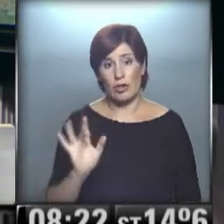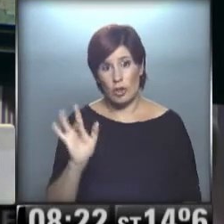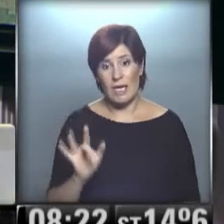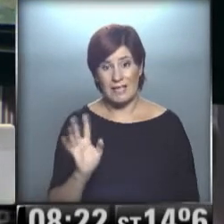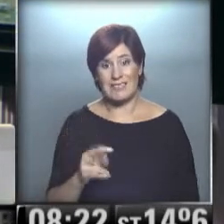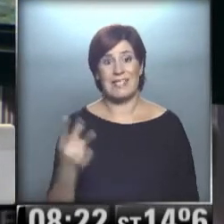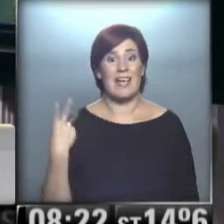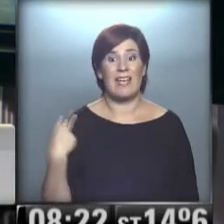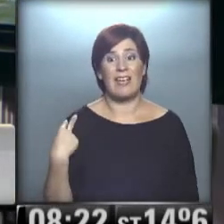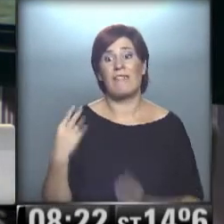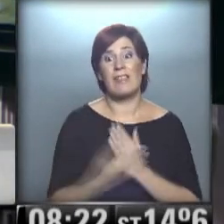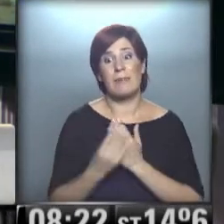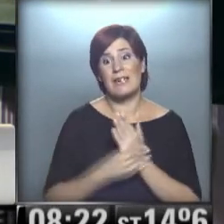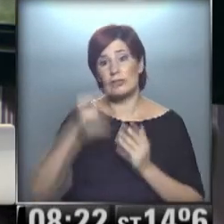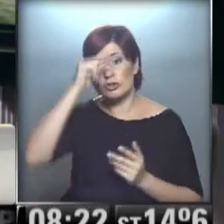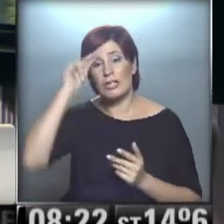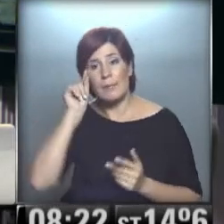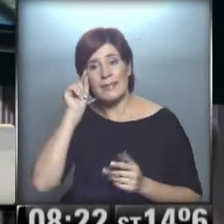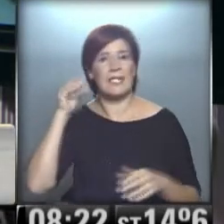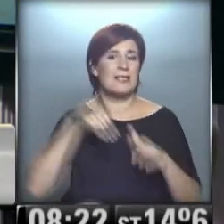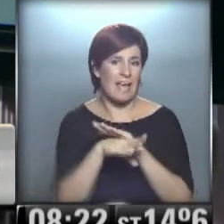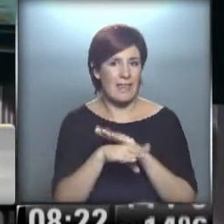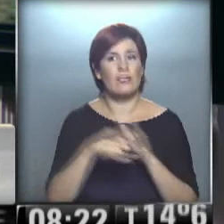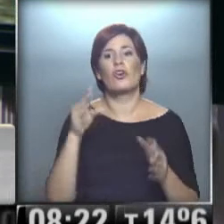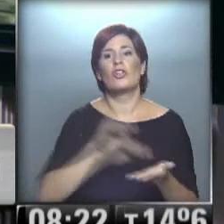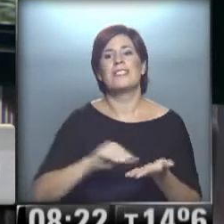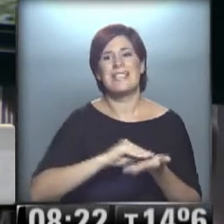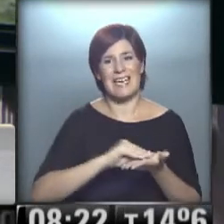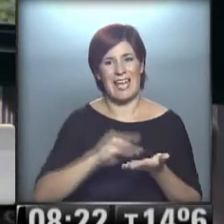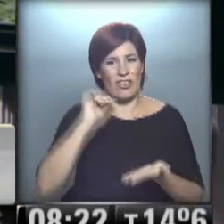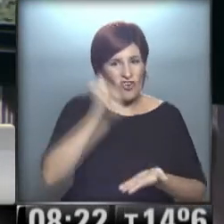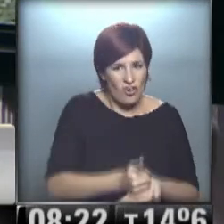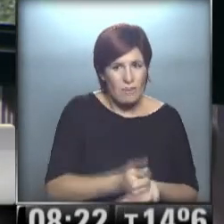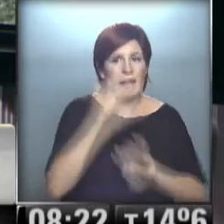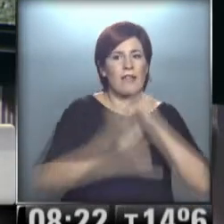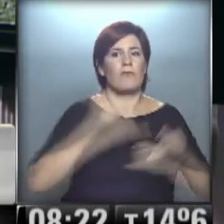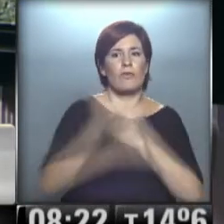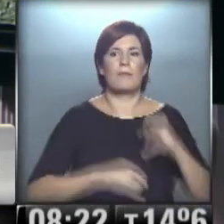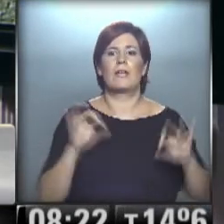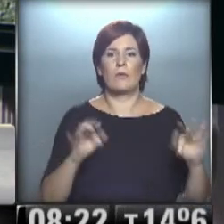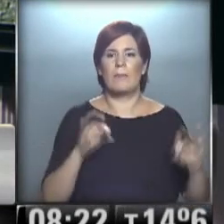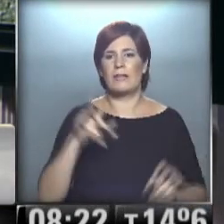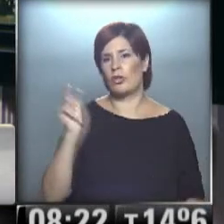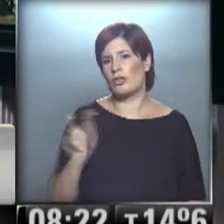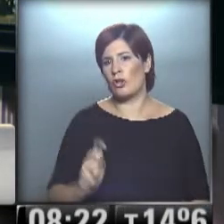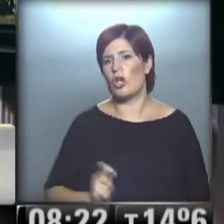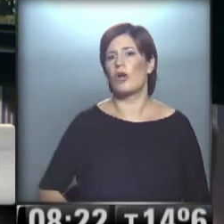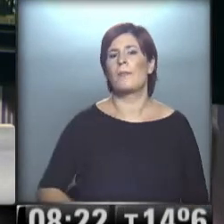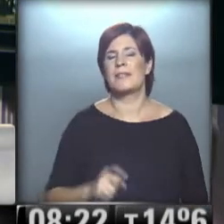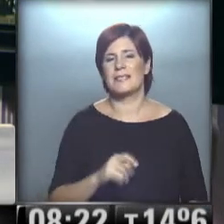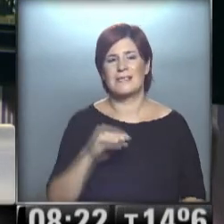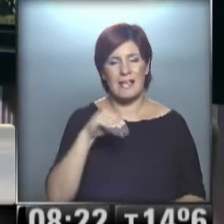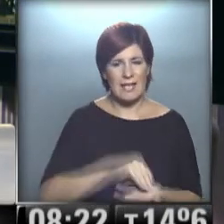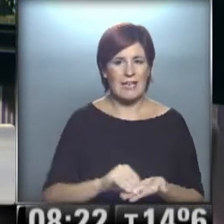presencia de jorge capitanich en el recinto del senado nacional para brindar el informe mensual en este caso en la cámara de senadores